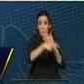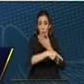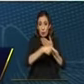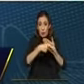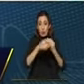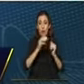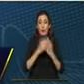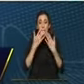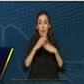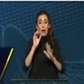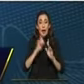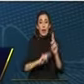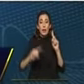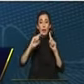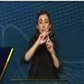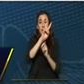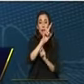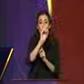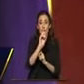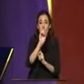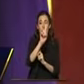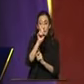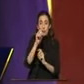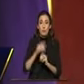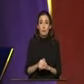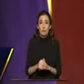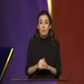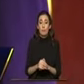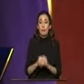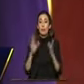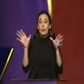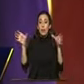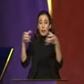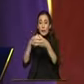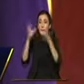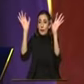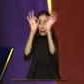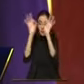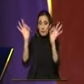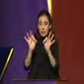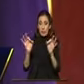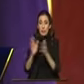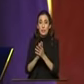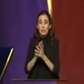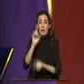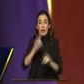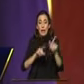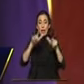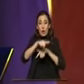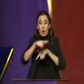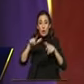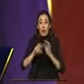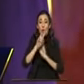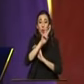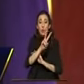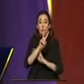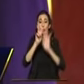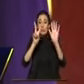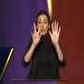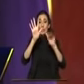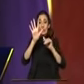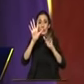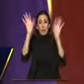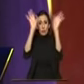el ámbito de la producción de electricidad, inauguramos las centrales hidroeléctricas de Desitanizagua de 275